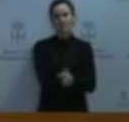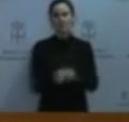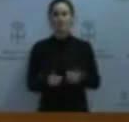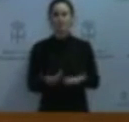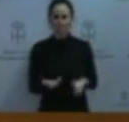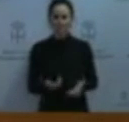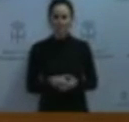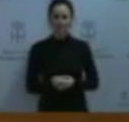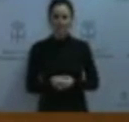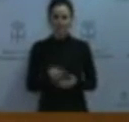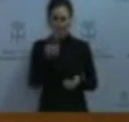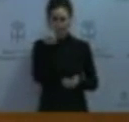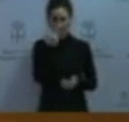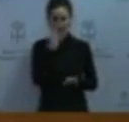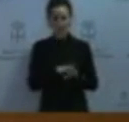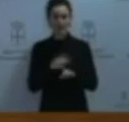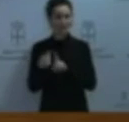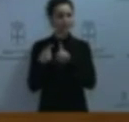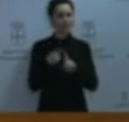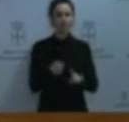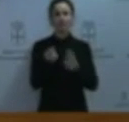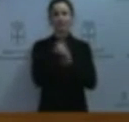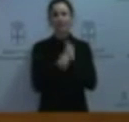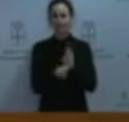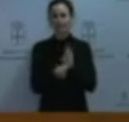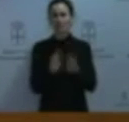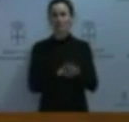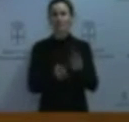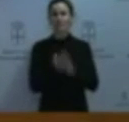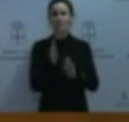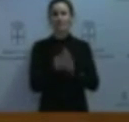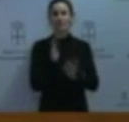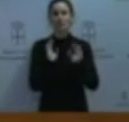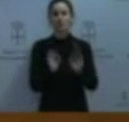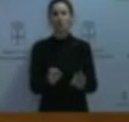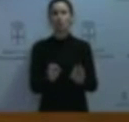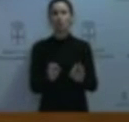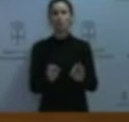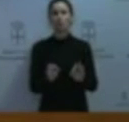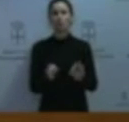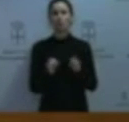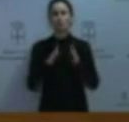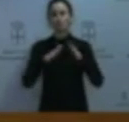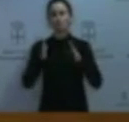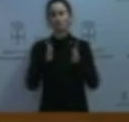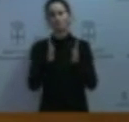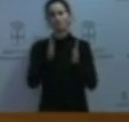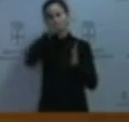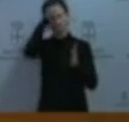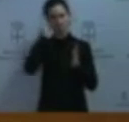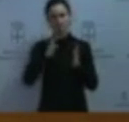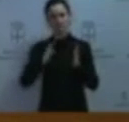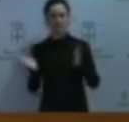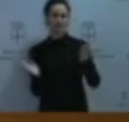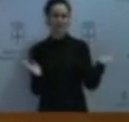con el interés de enfocar todos los criterios hacia la consecución de la desestacionalización turística. Estos